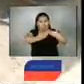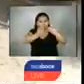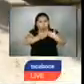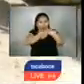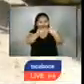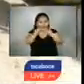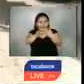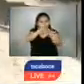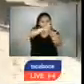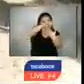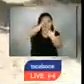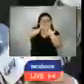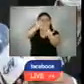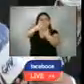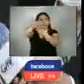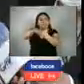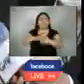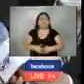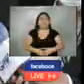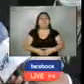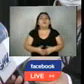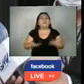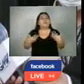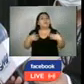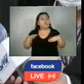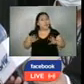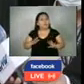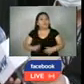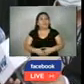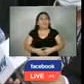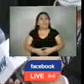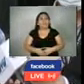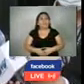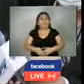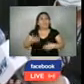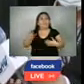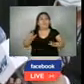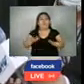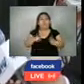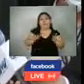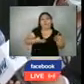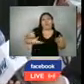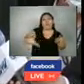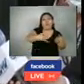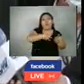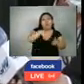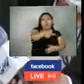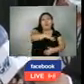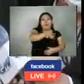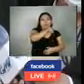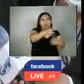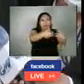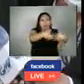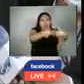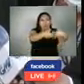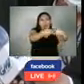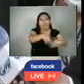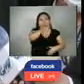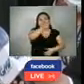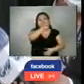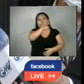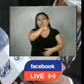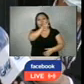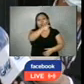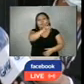varios proyectos este año. Después de haber rehabilitado Torogoz, seguimos con Zona Norte, que abastece el